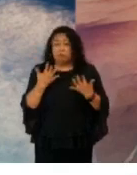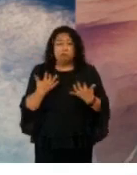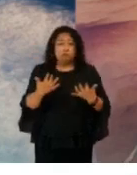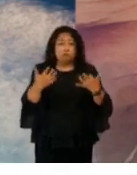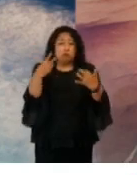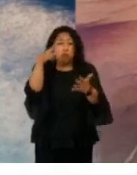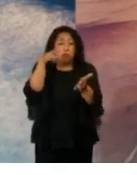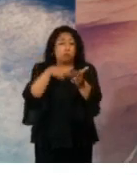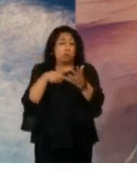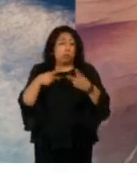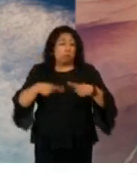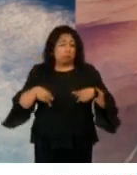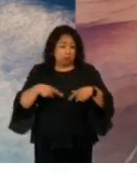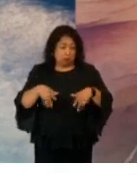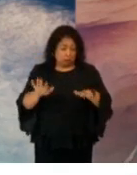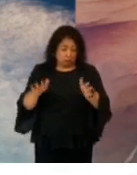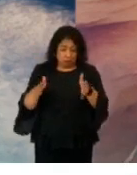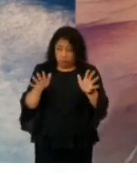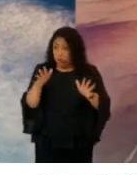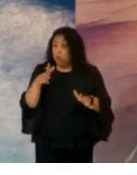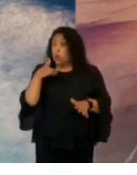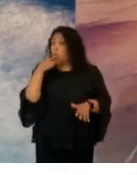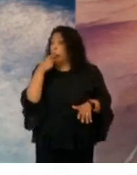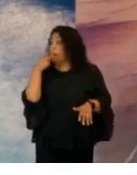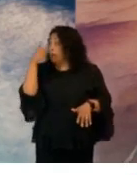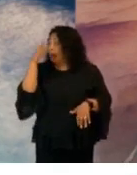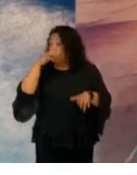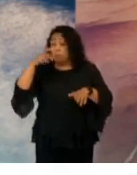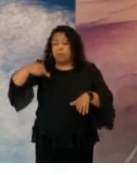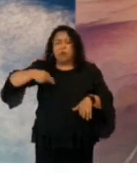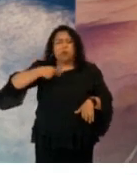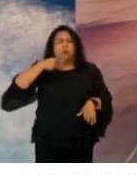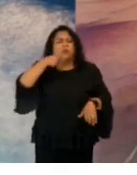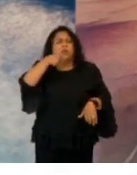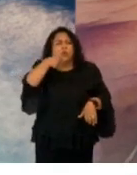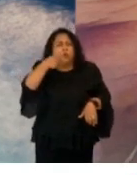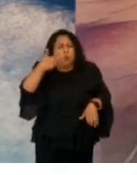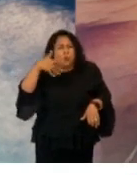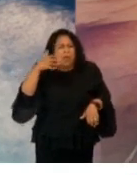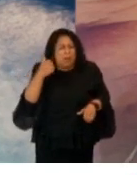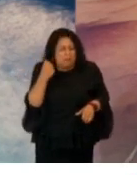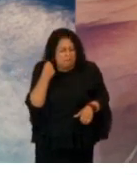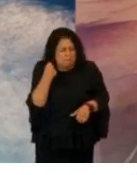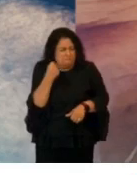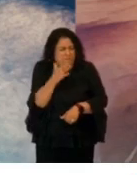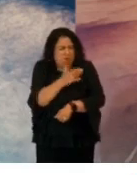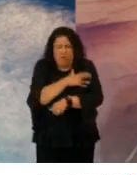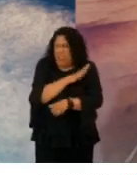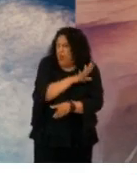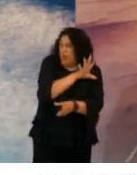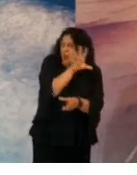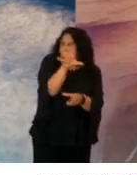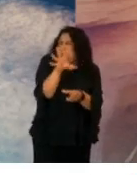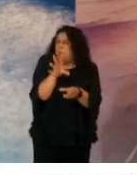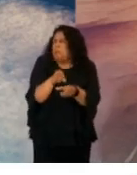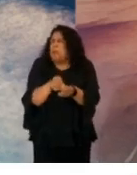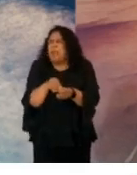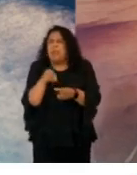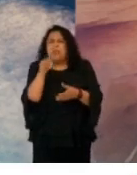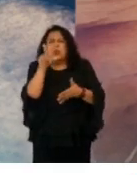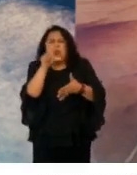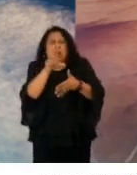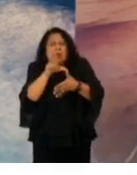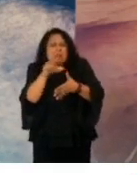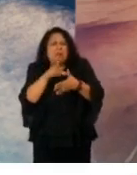personas. Un empresario me hizo esta pregunta: Bernardo, si usted tuviera todo el poder para hacer algo en América